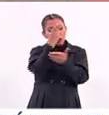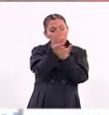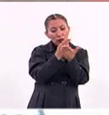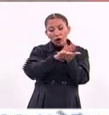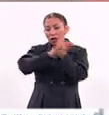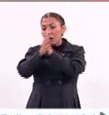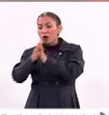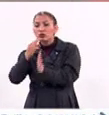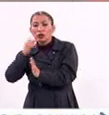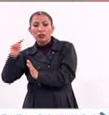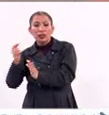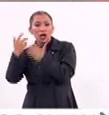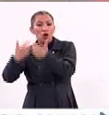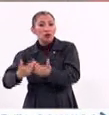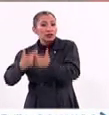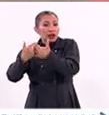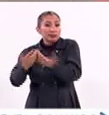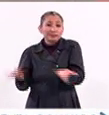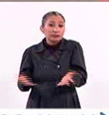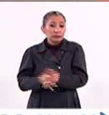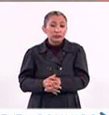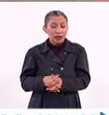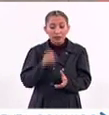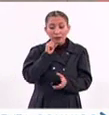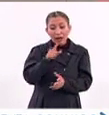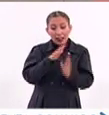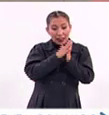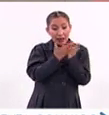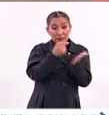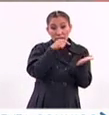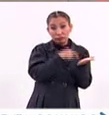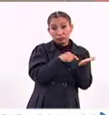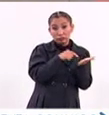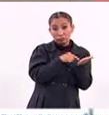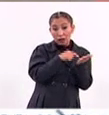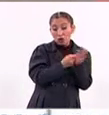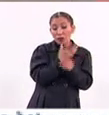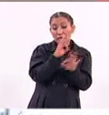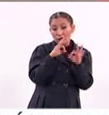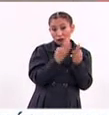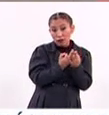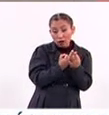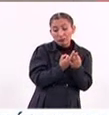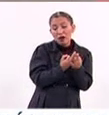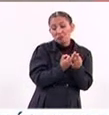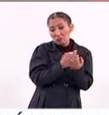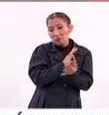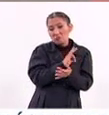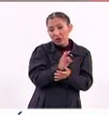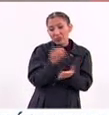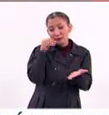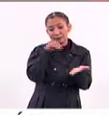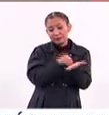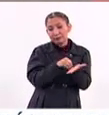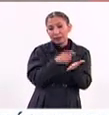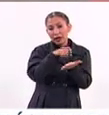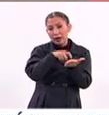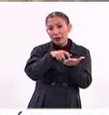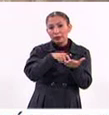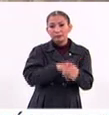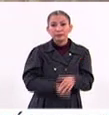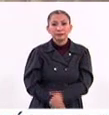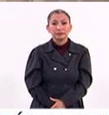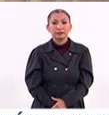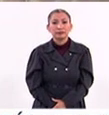los nuevos tiempos, ¿no? Y en este caso, pues también el libro es una otra posibilidad del grabado,